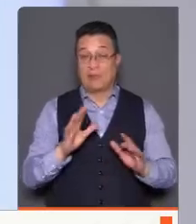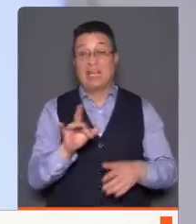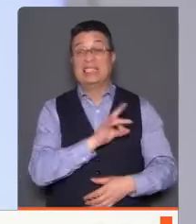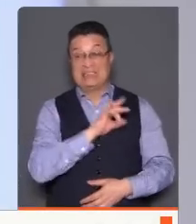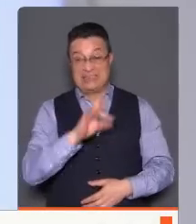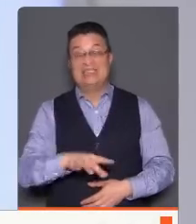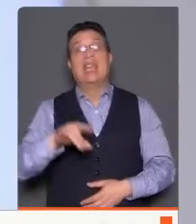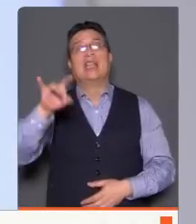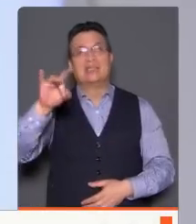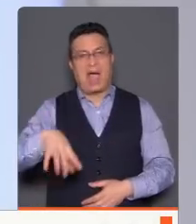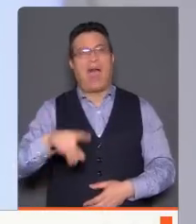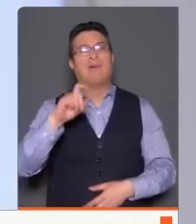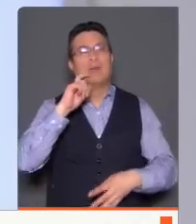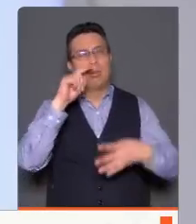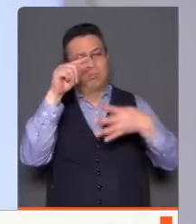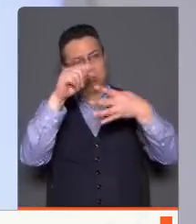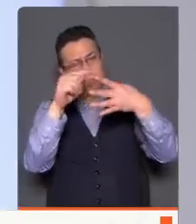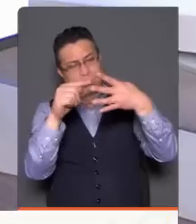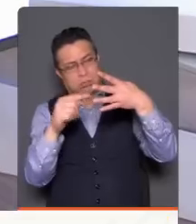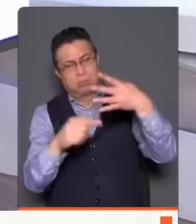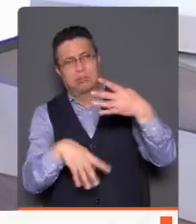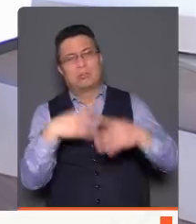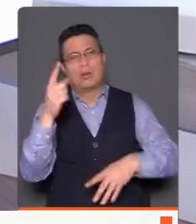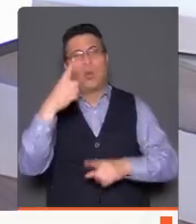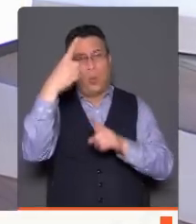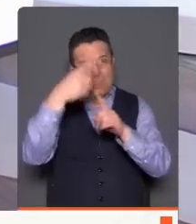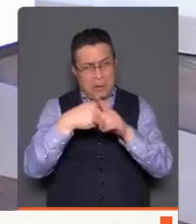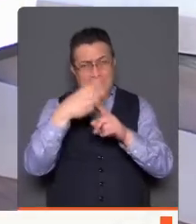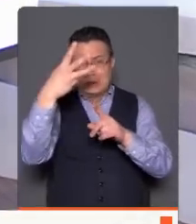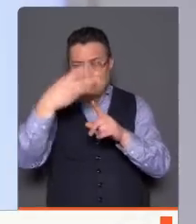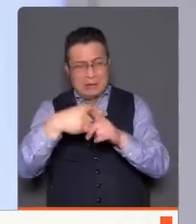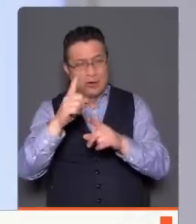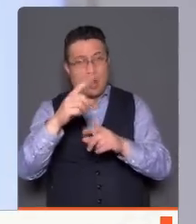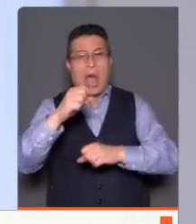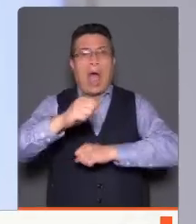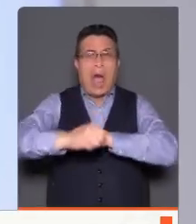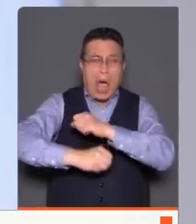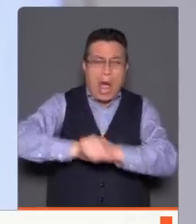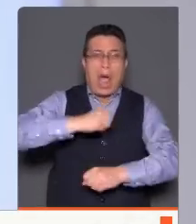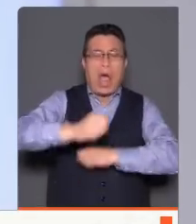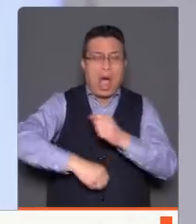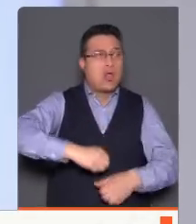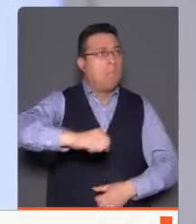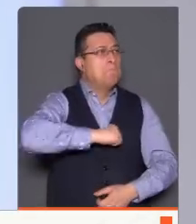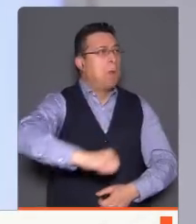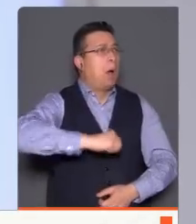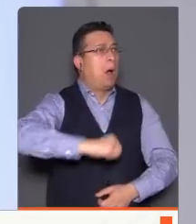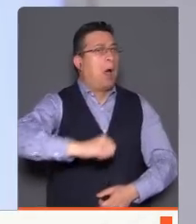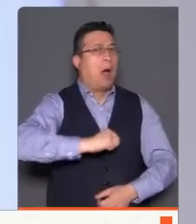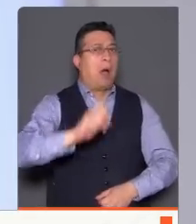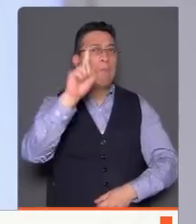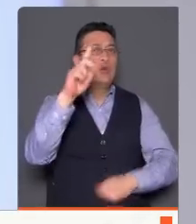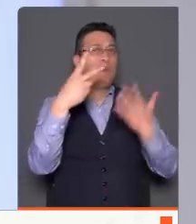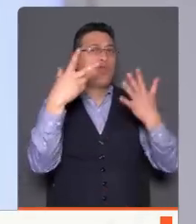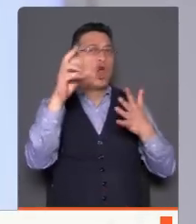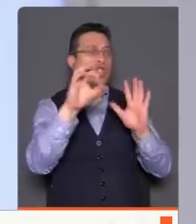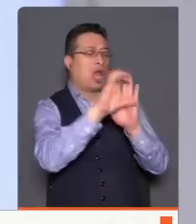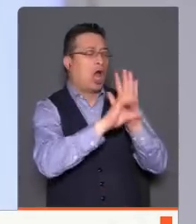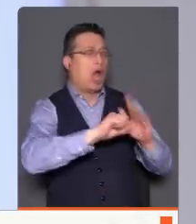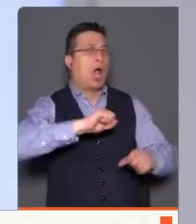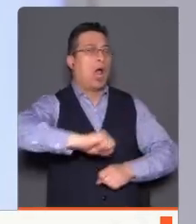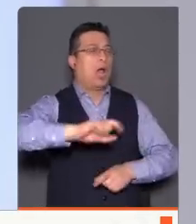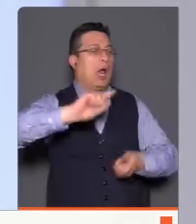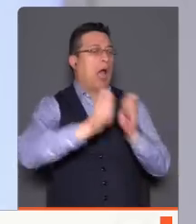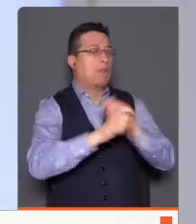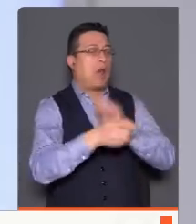son los que se negaron durante, no un mes, tres meses, años, a modificar la Constitución del 80, la Constitución nacida en